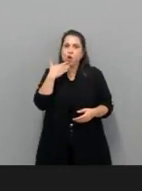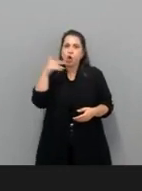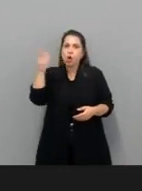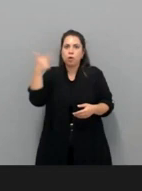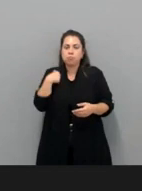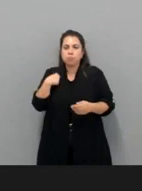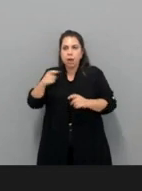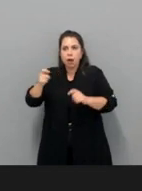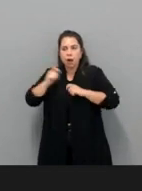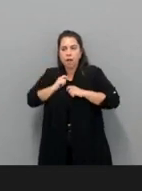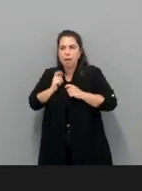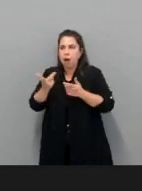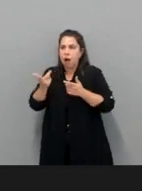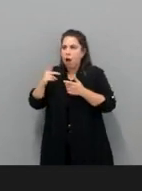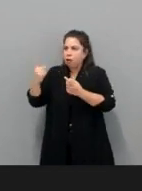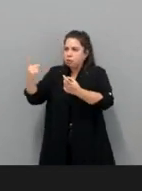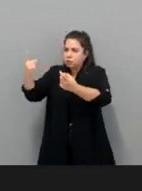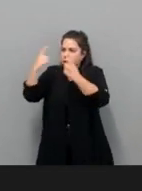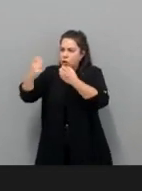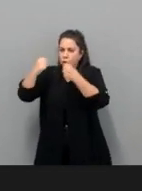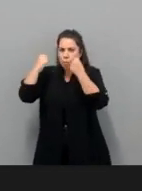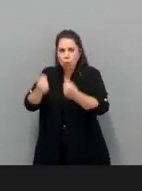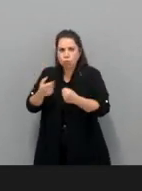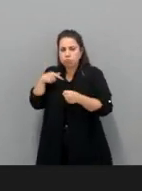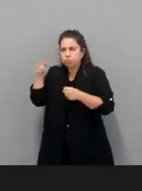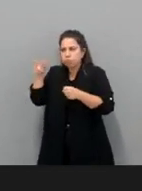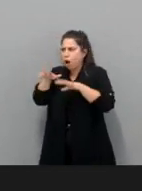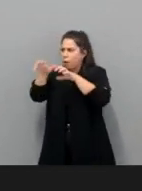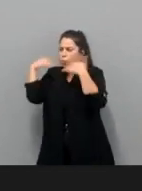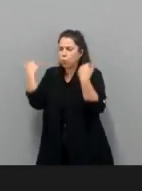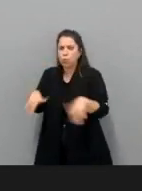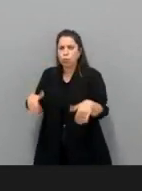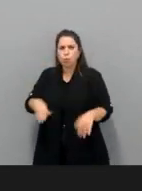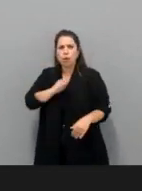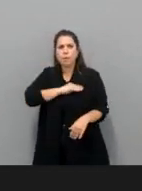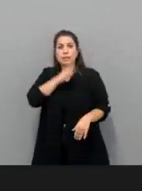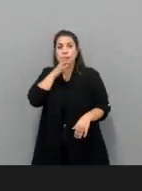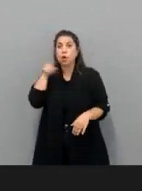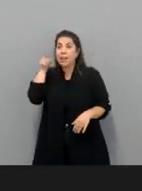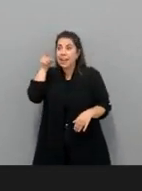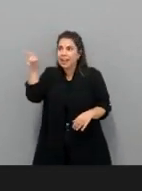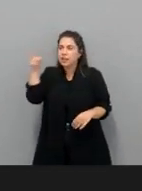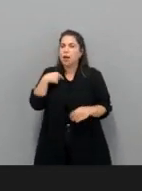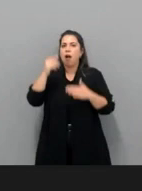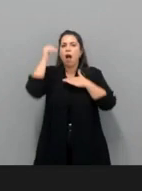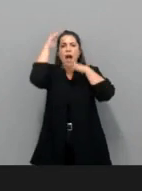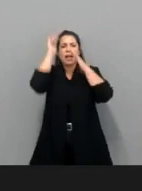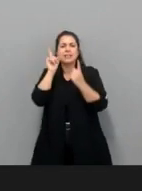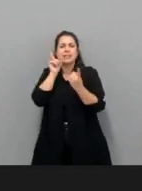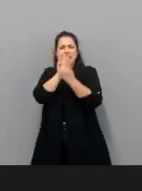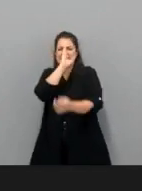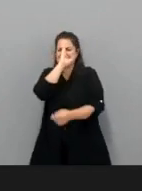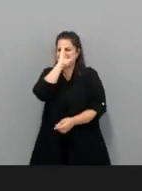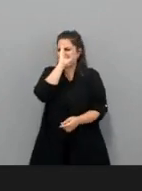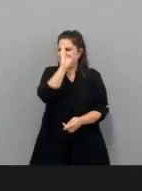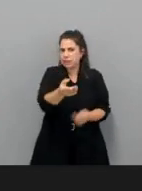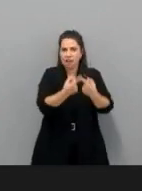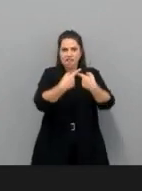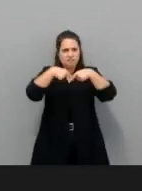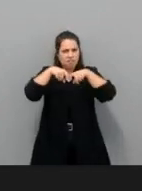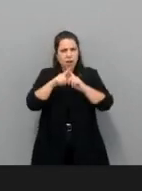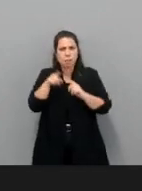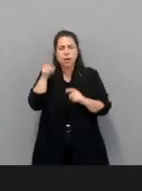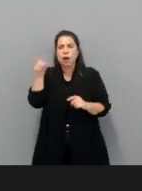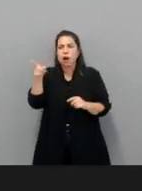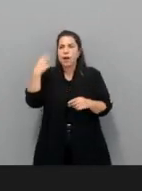mirarme, en el que aprender, porque ella, desde su atención directa a las familias, tiene